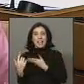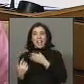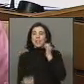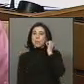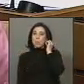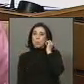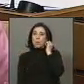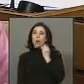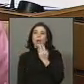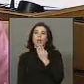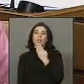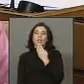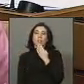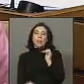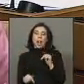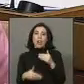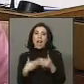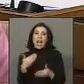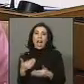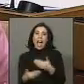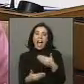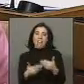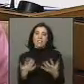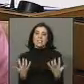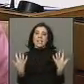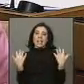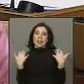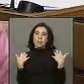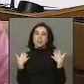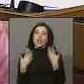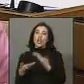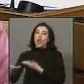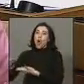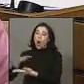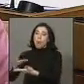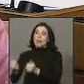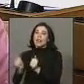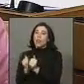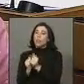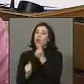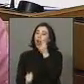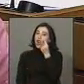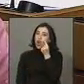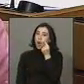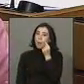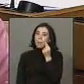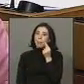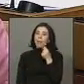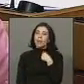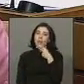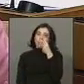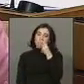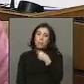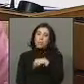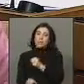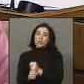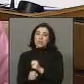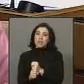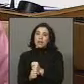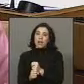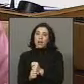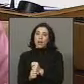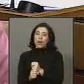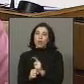mujeres también hoy día avance en que la responsabilidad se comparte con los hombres y miramos nuestro rol no desde el